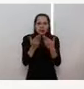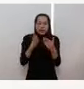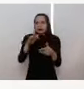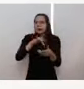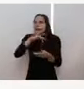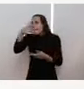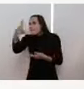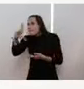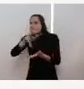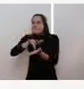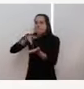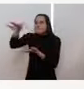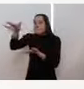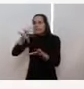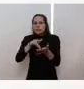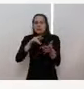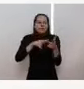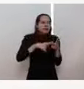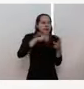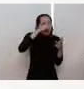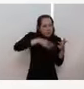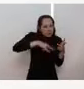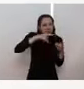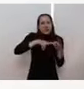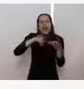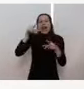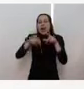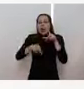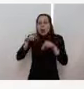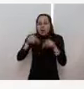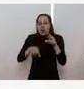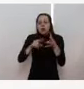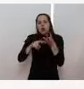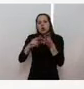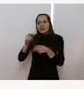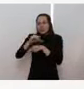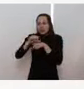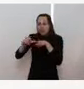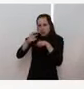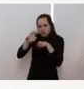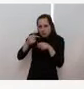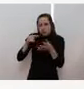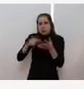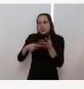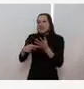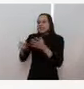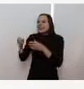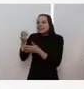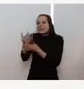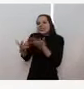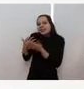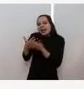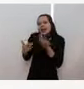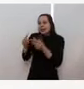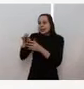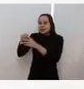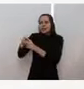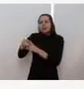en urgencia en imágenes en laboratorio en cirugía ambulatoria en banco de sangre y hospitalización